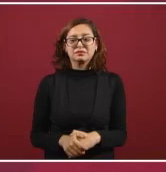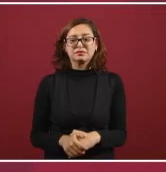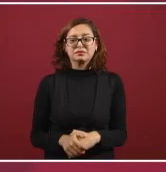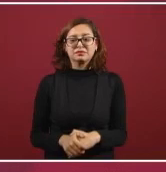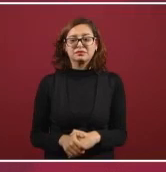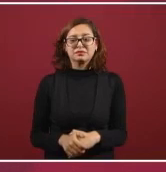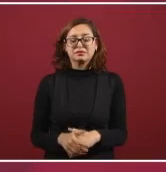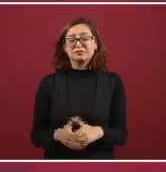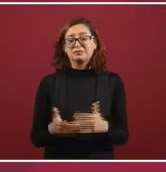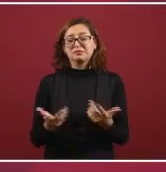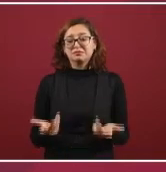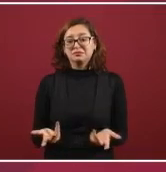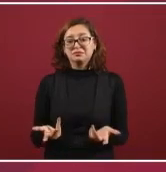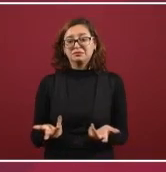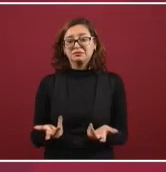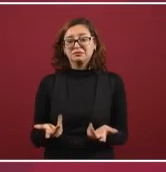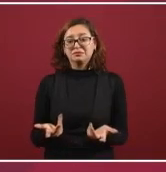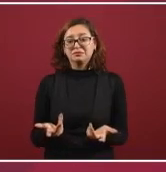desalojarse